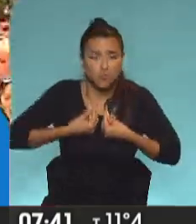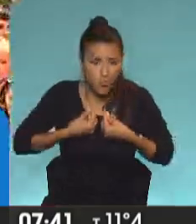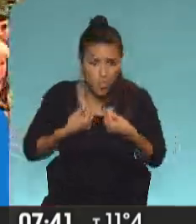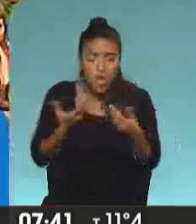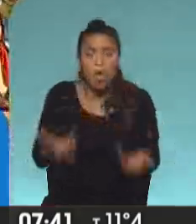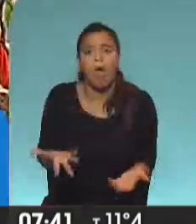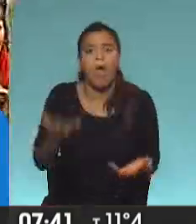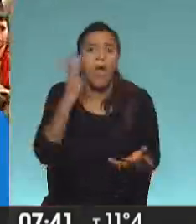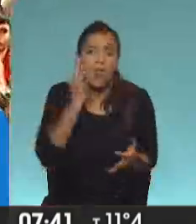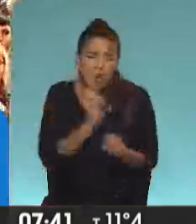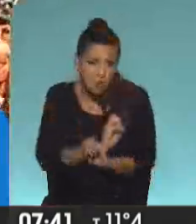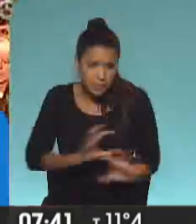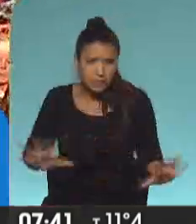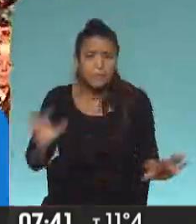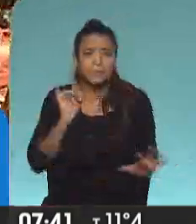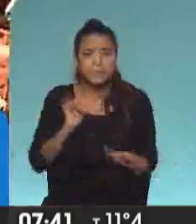caso extremo.